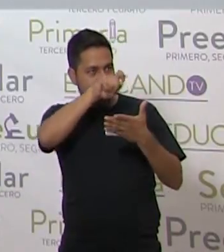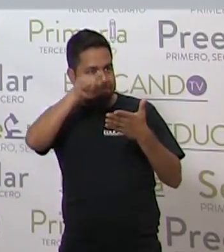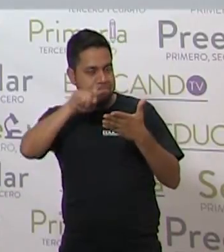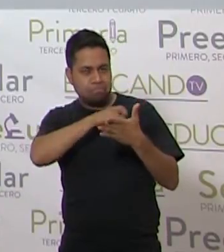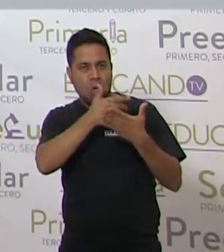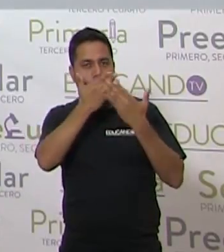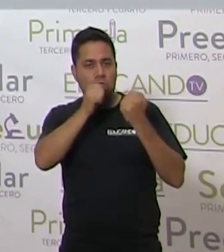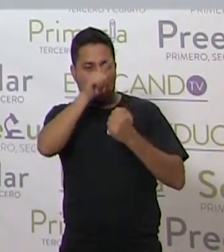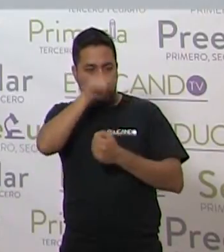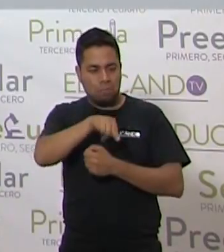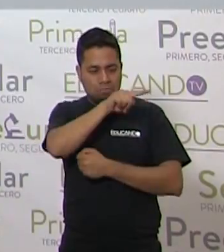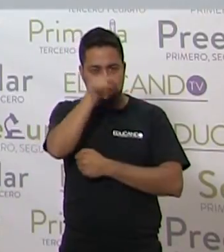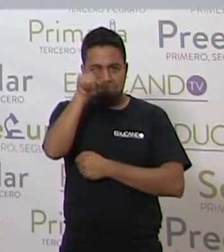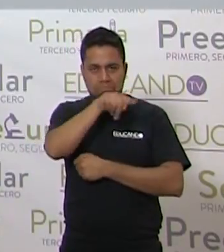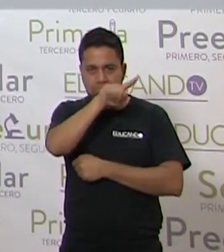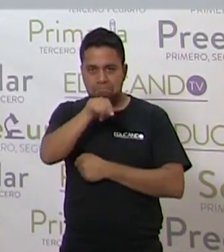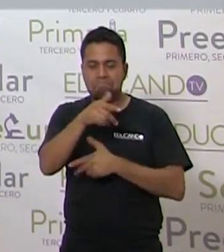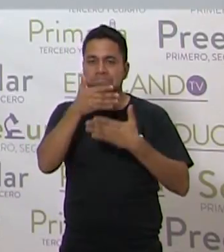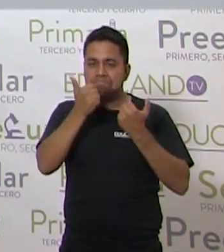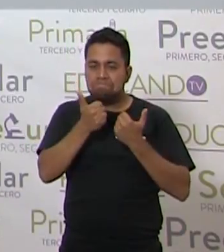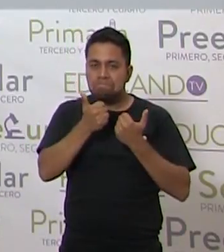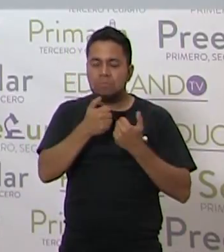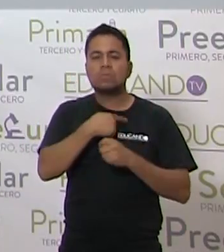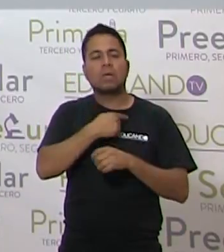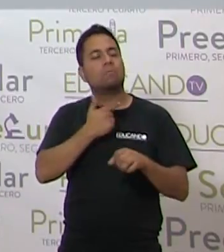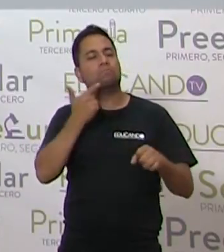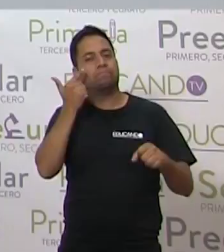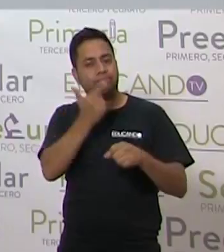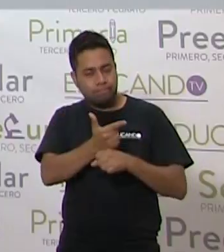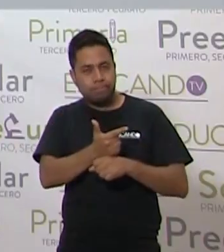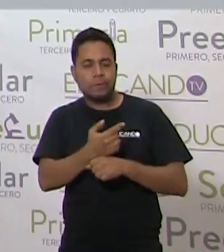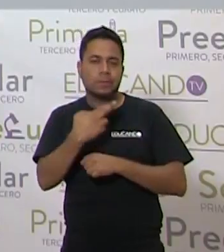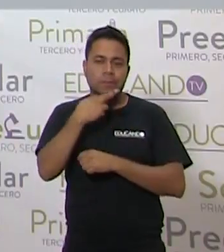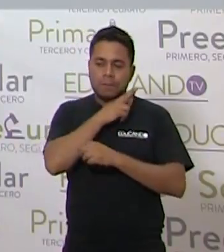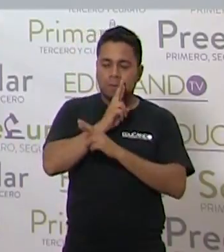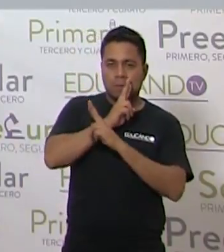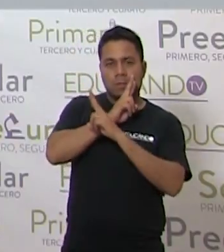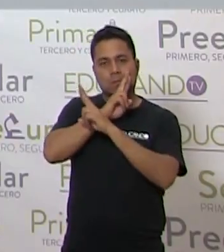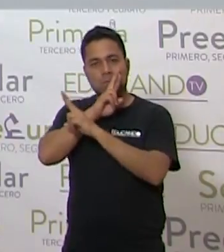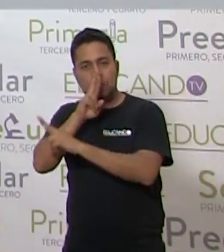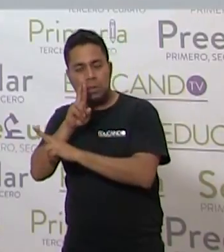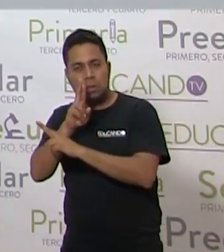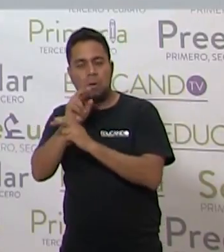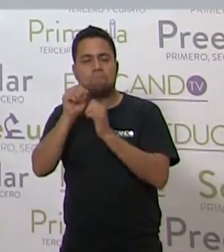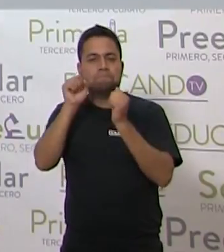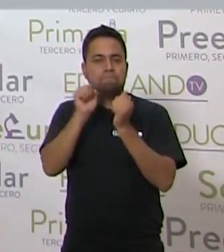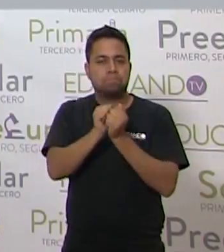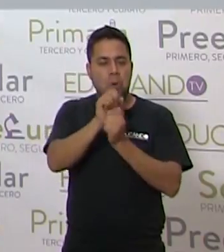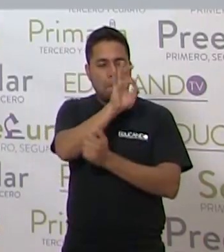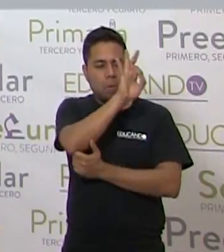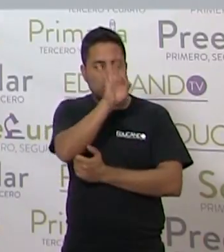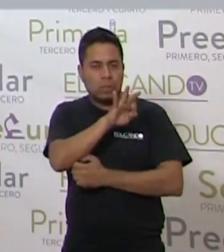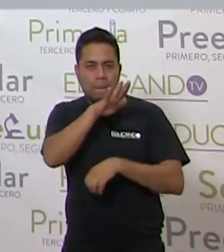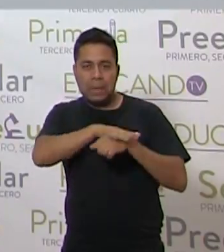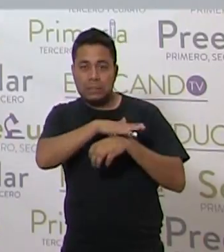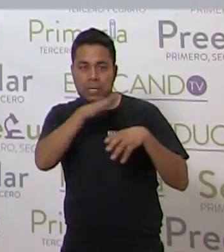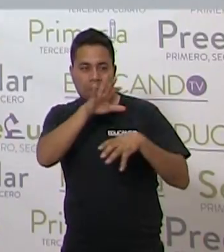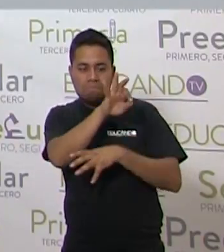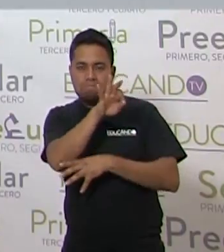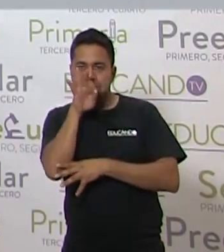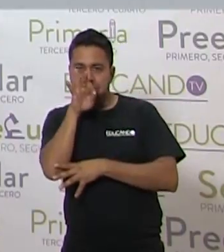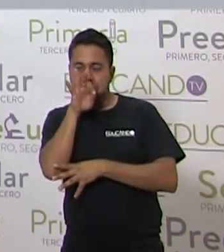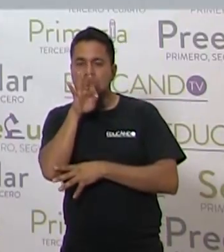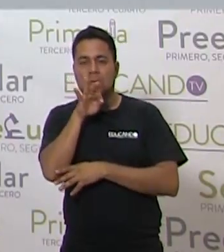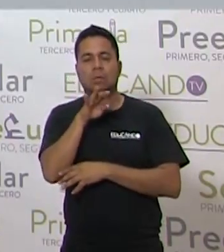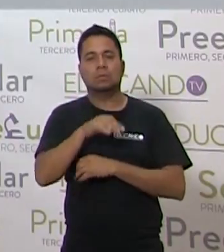dividido este total podemos identificar o podemos contestar la pregunta A partir de los porcentajes los números